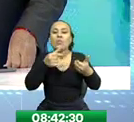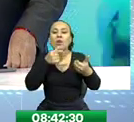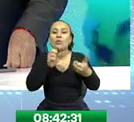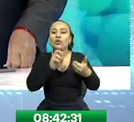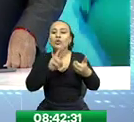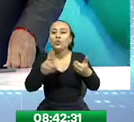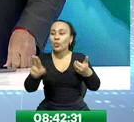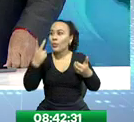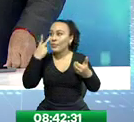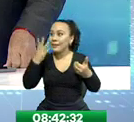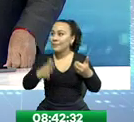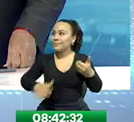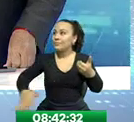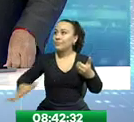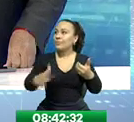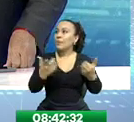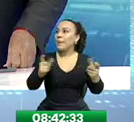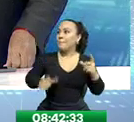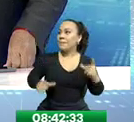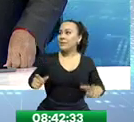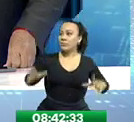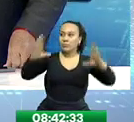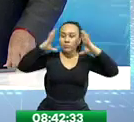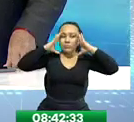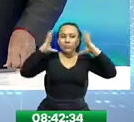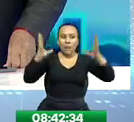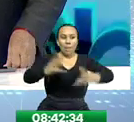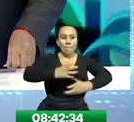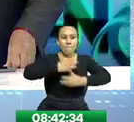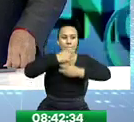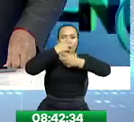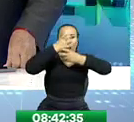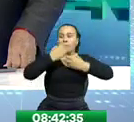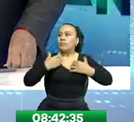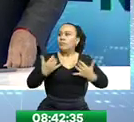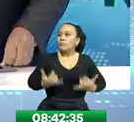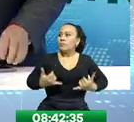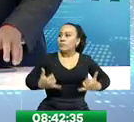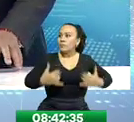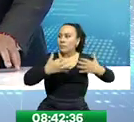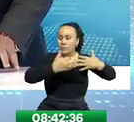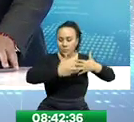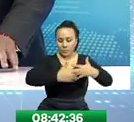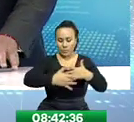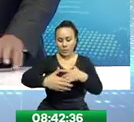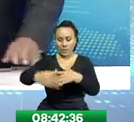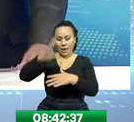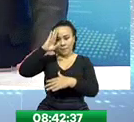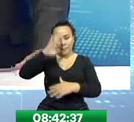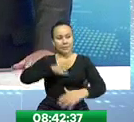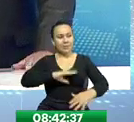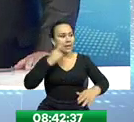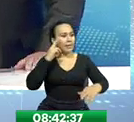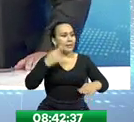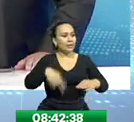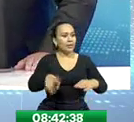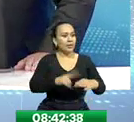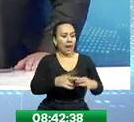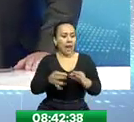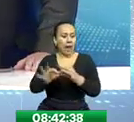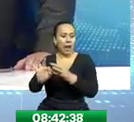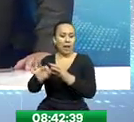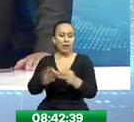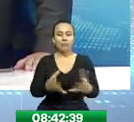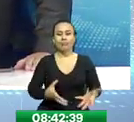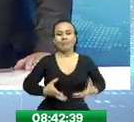para que se ubiquen, donde los moradores han salido indignados y también se ha desplegado algunos uniformados de la Policía Nacional y han hecho un barrido en esto, de